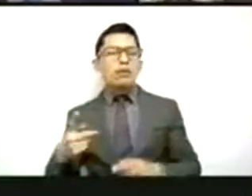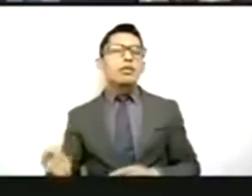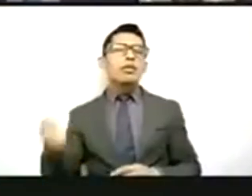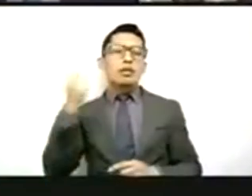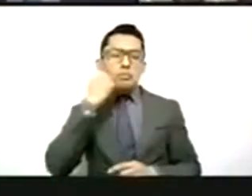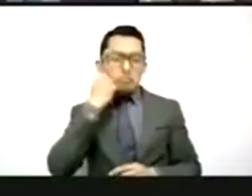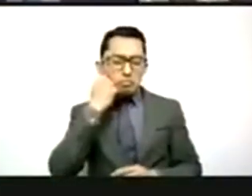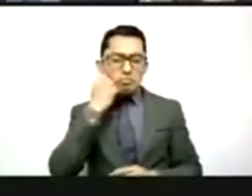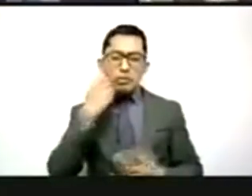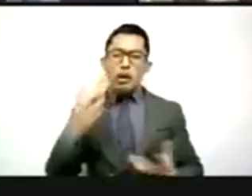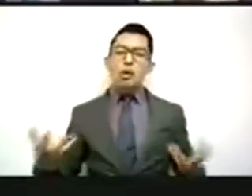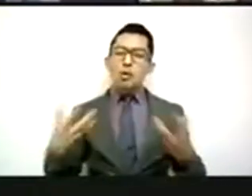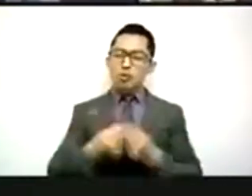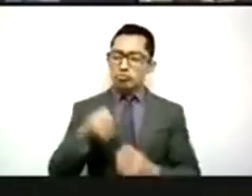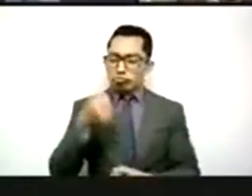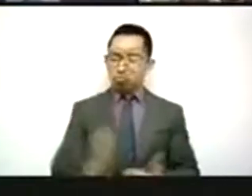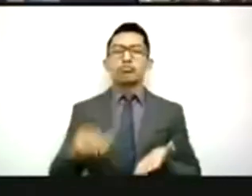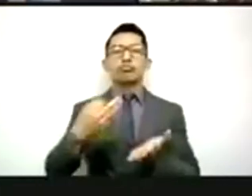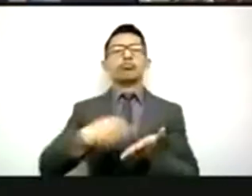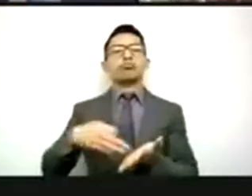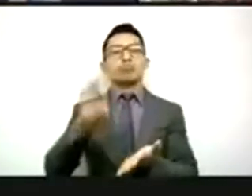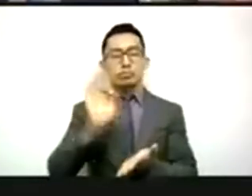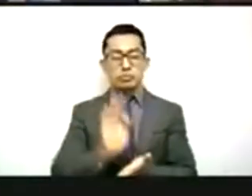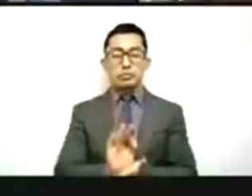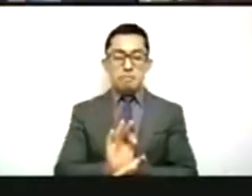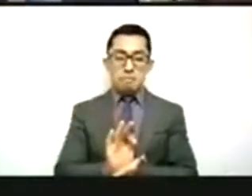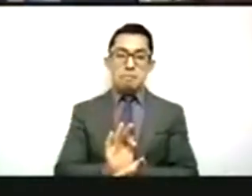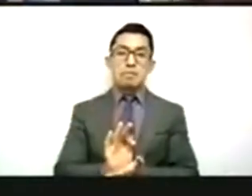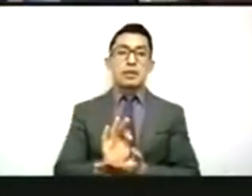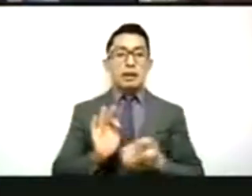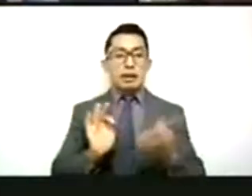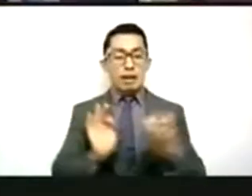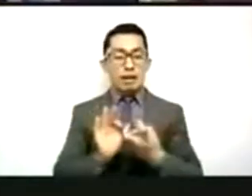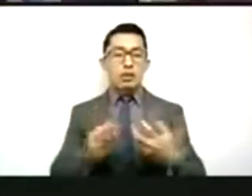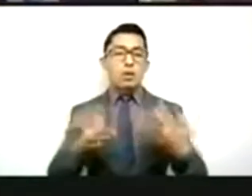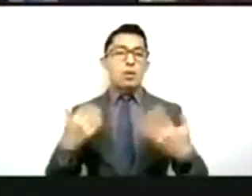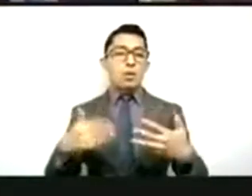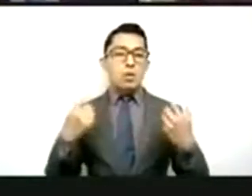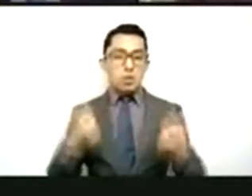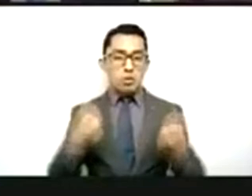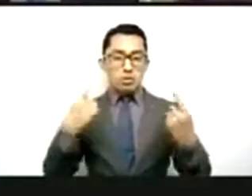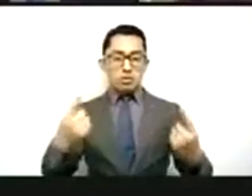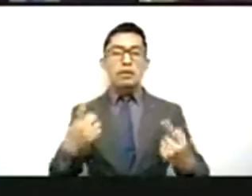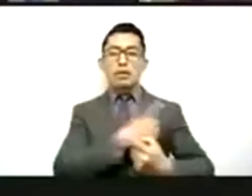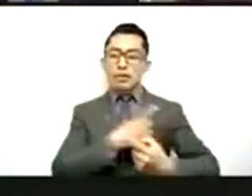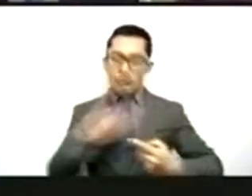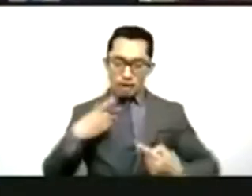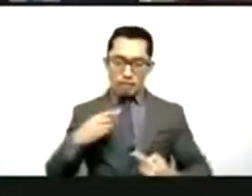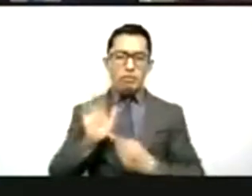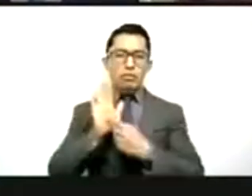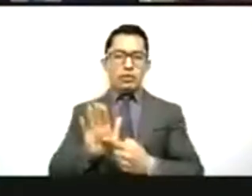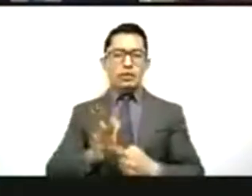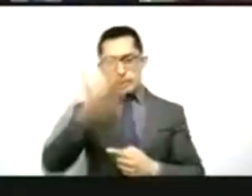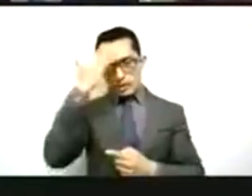eso es una valentía que debe ponerse en evidencia. Así es que